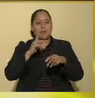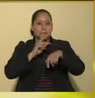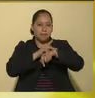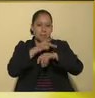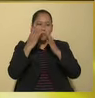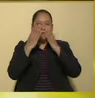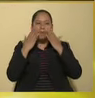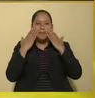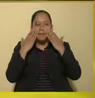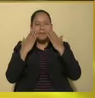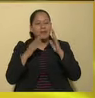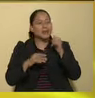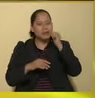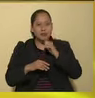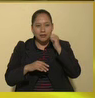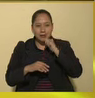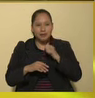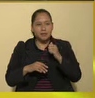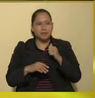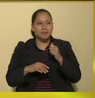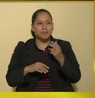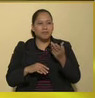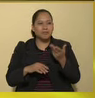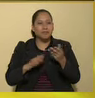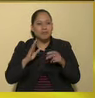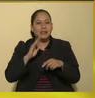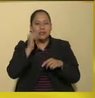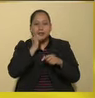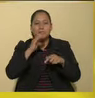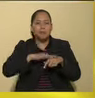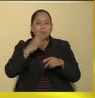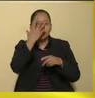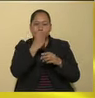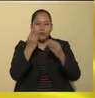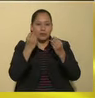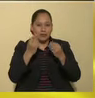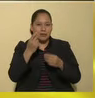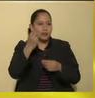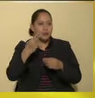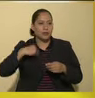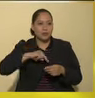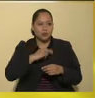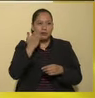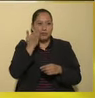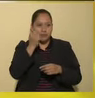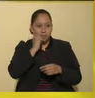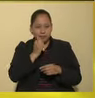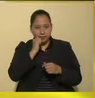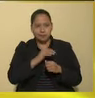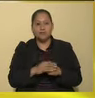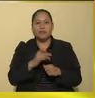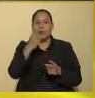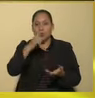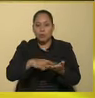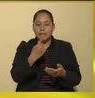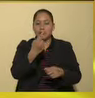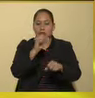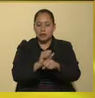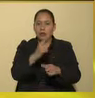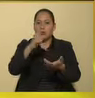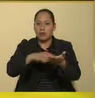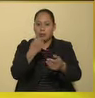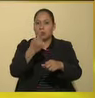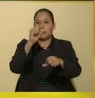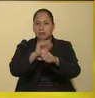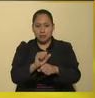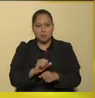esté, digamos, lo más, mate, exacto, que es lo que siempre buscamos, ¿no? Y nos tenemos que aplicar una vez a la semana.